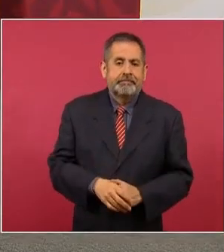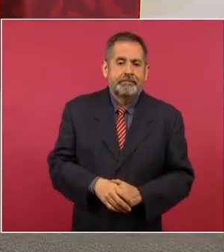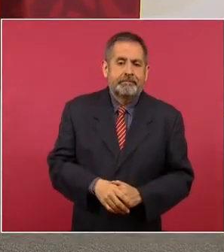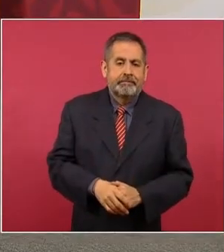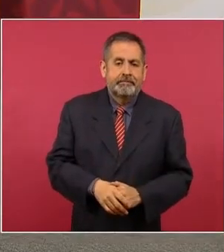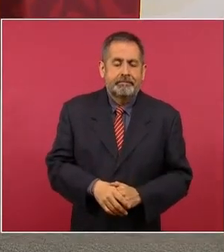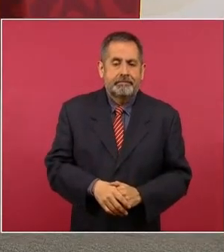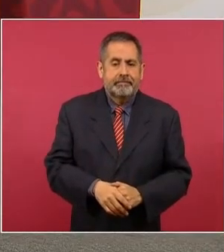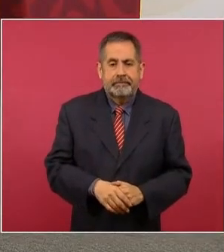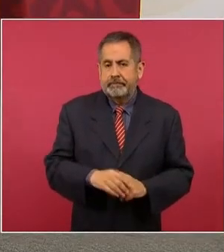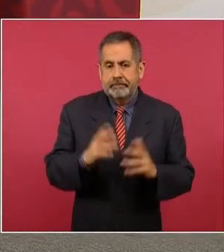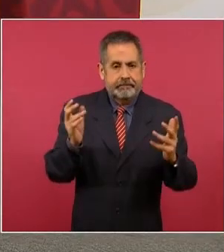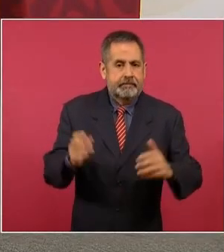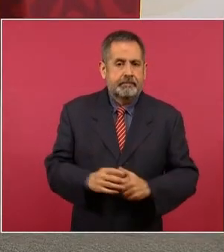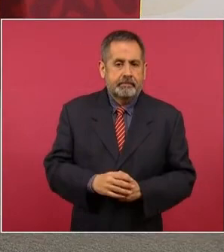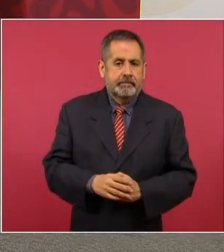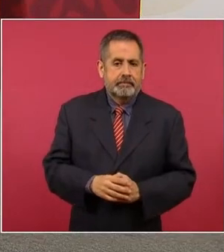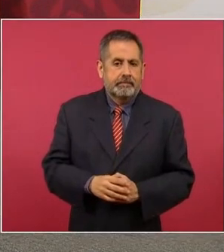Entonces,